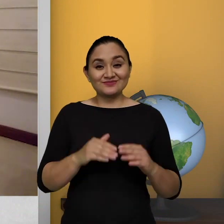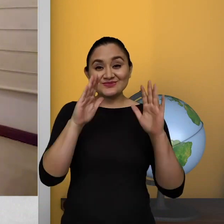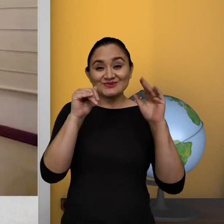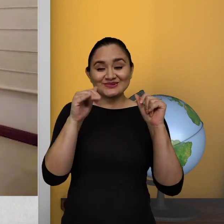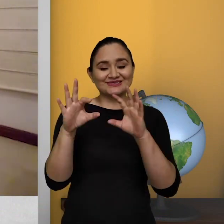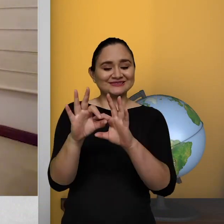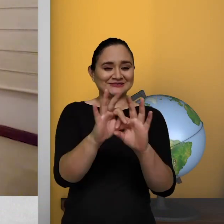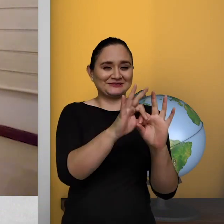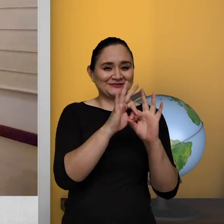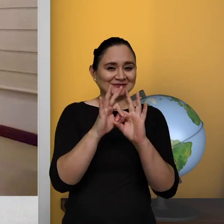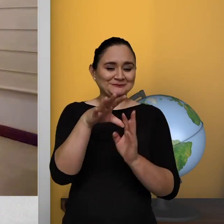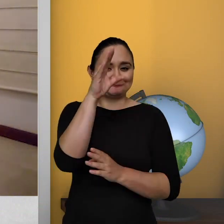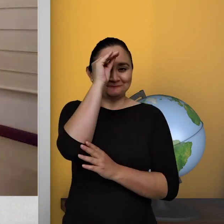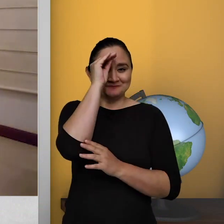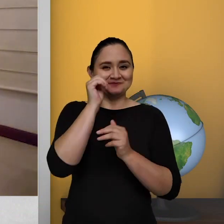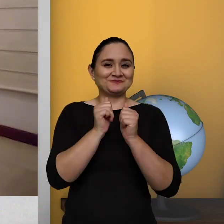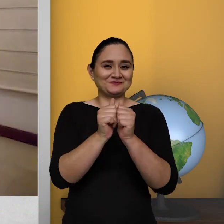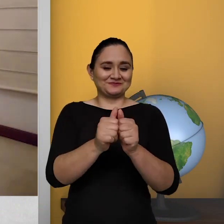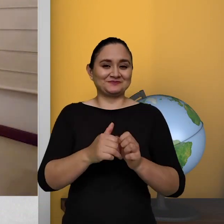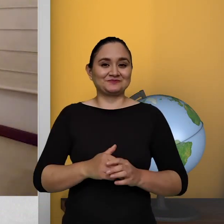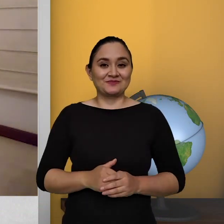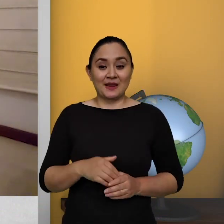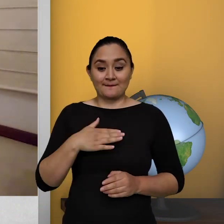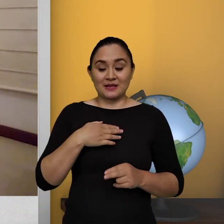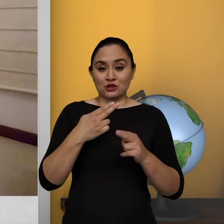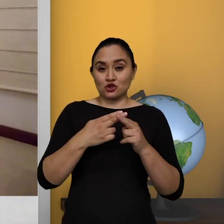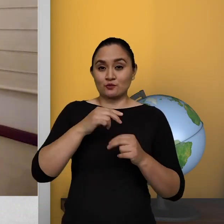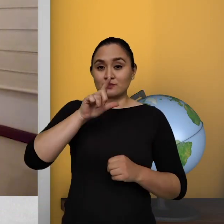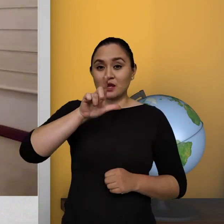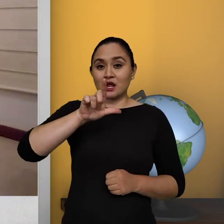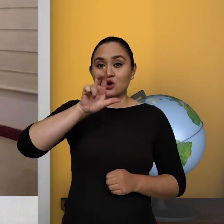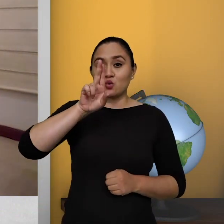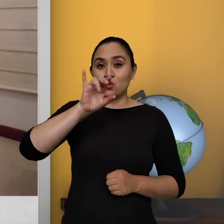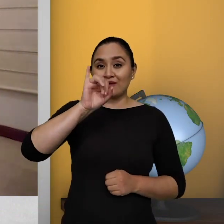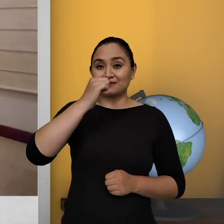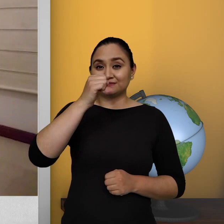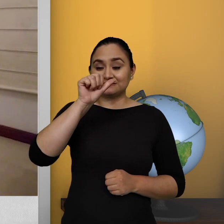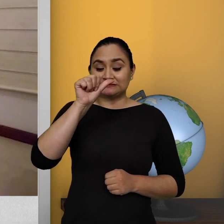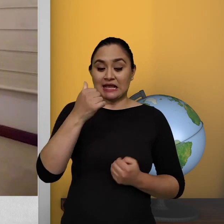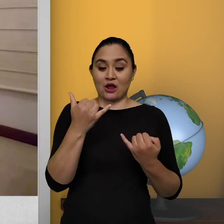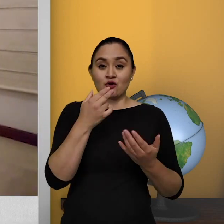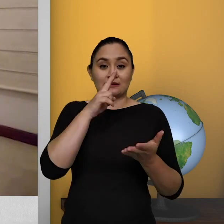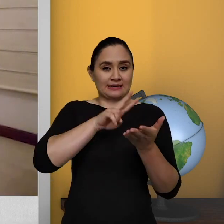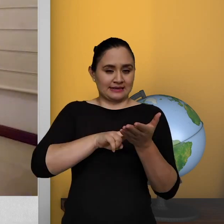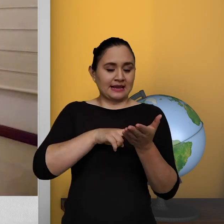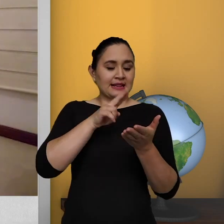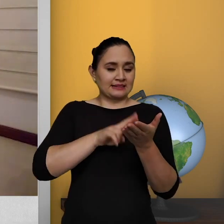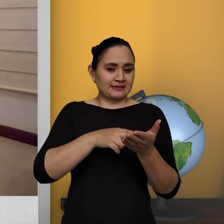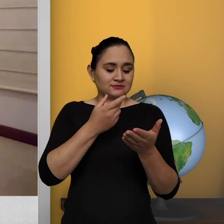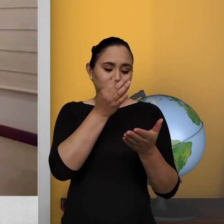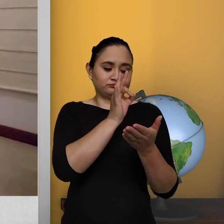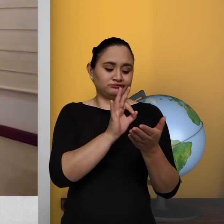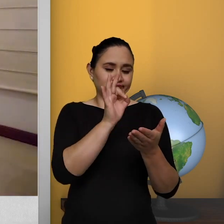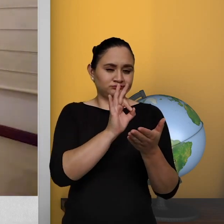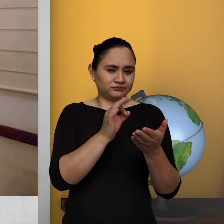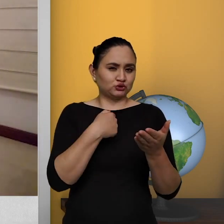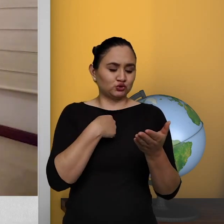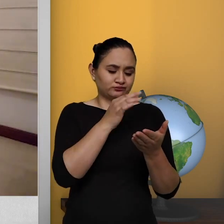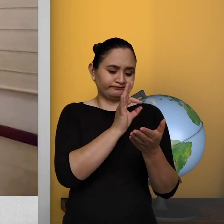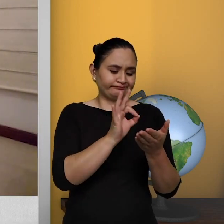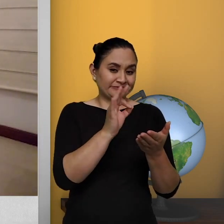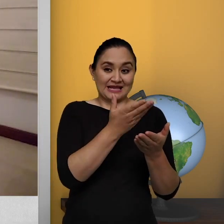Hola amigas y amigos de Aprendemos Juntos. Yo soy Luisa y hoy les voy a leer una carta que le escribí a las personas